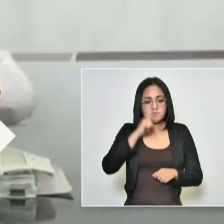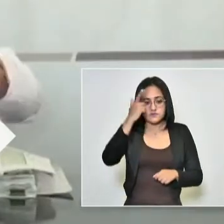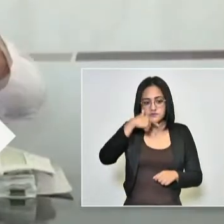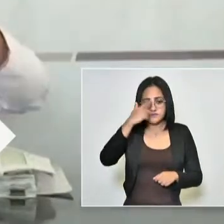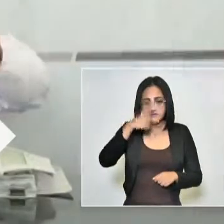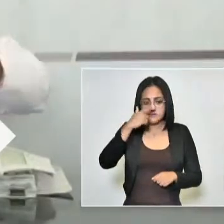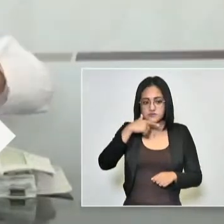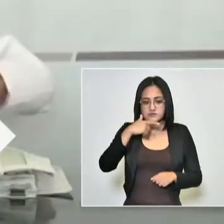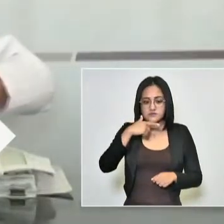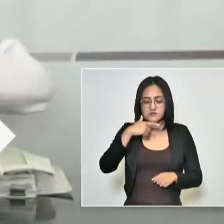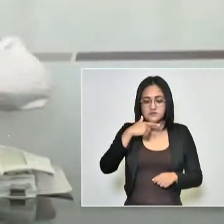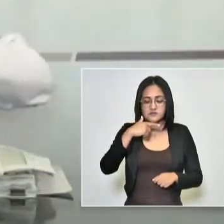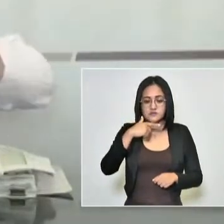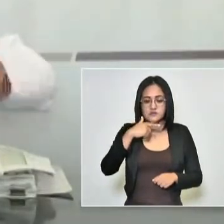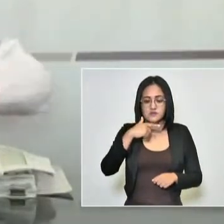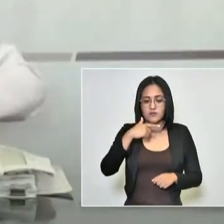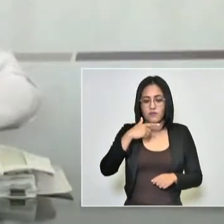noche,